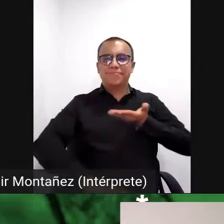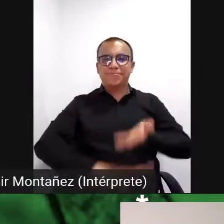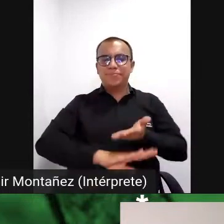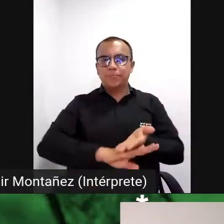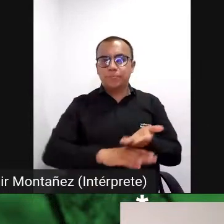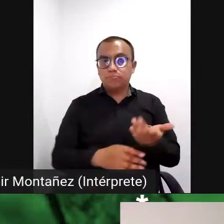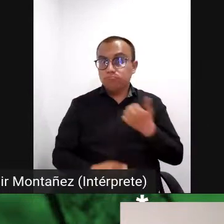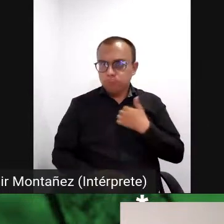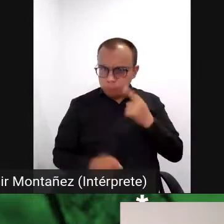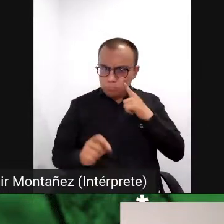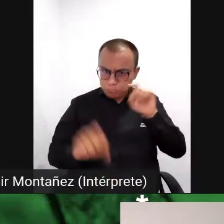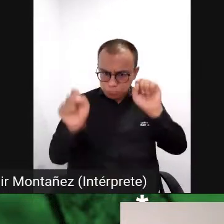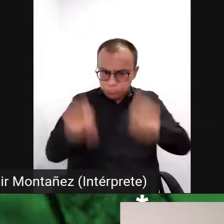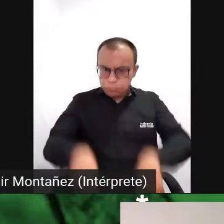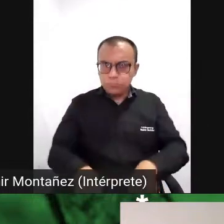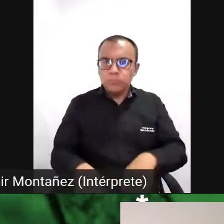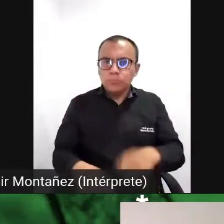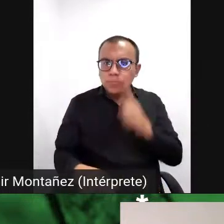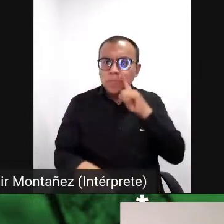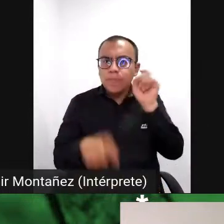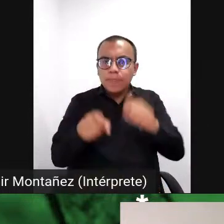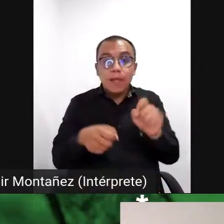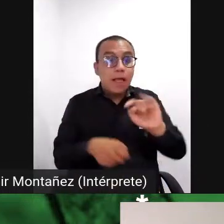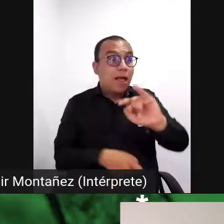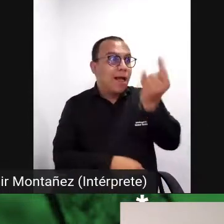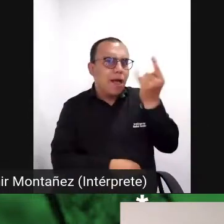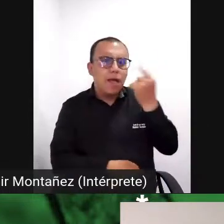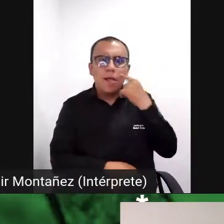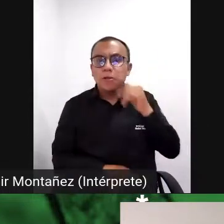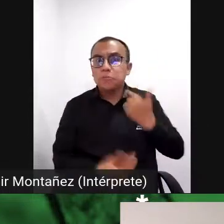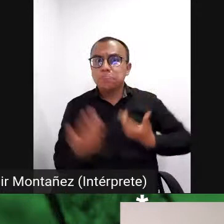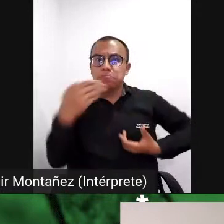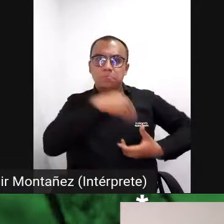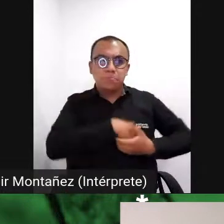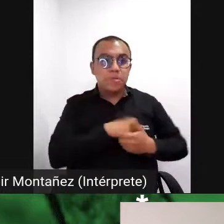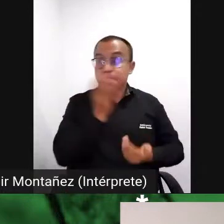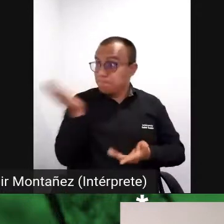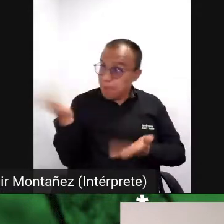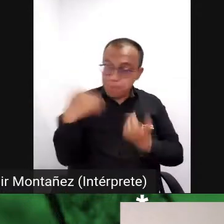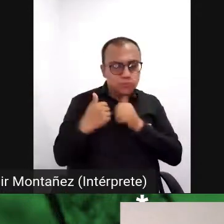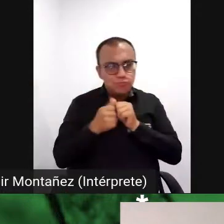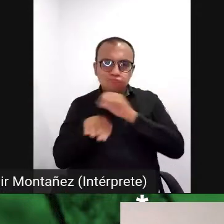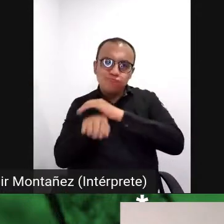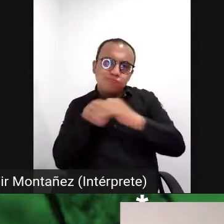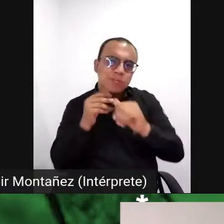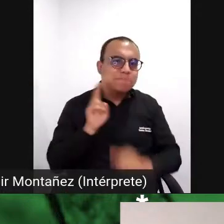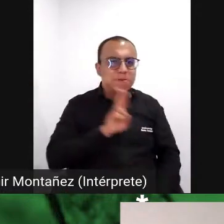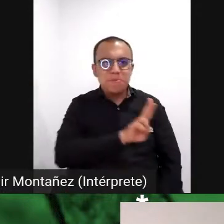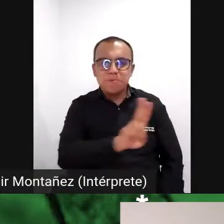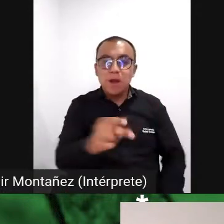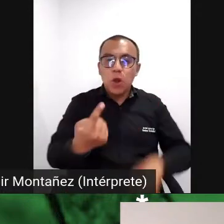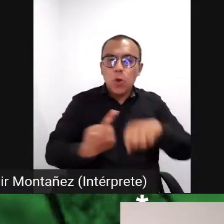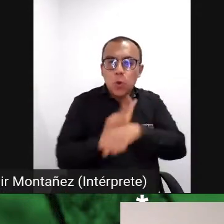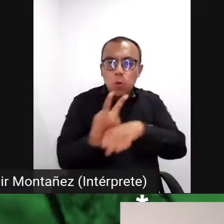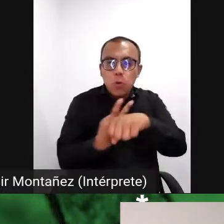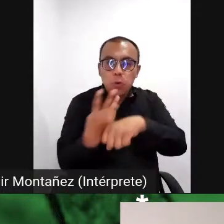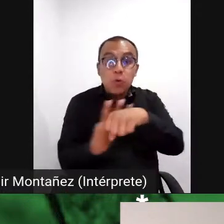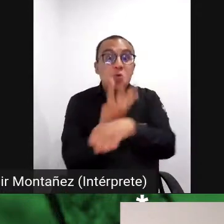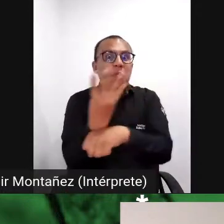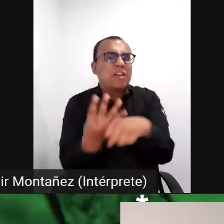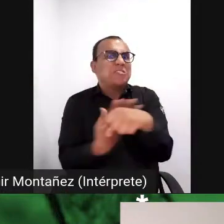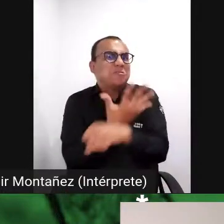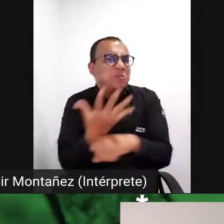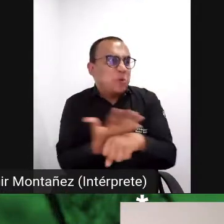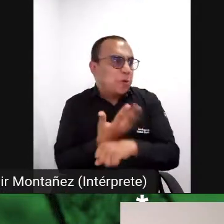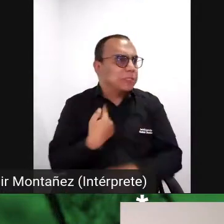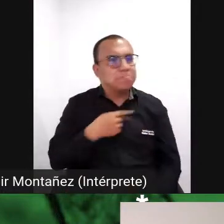puede ir, si lo puede invitar a salir y a meterse al páramo, irse a Sumapaz y caminar 4 o 5 horas, pero también le dice,